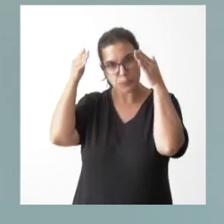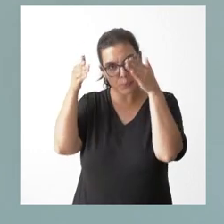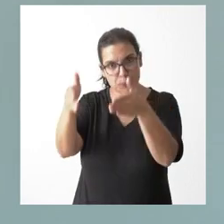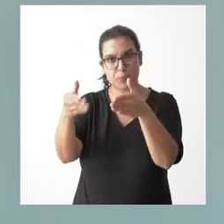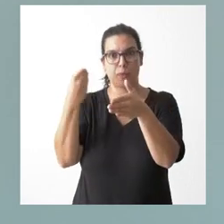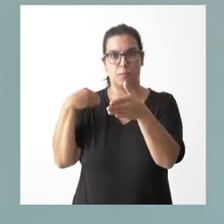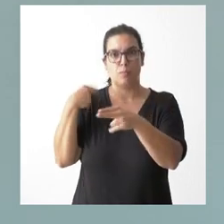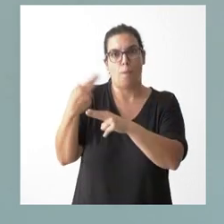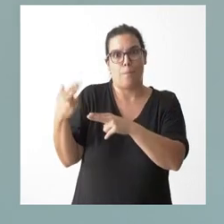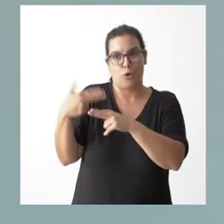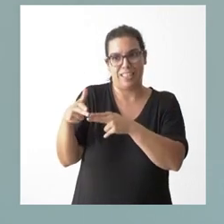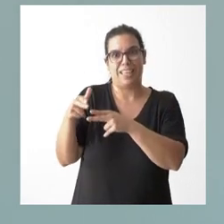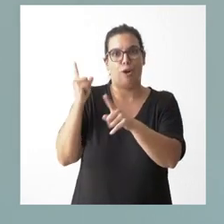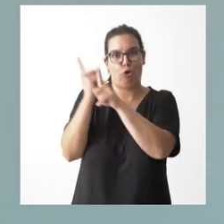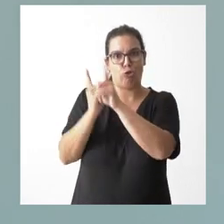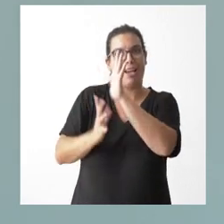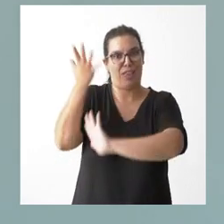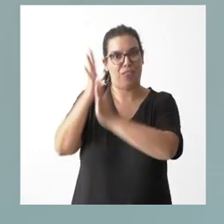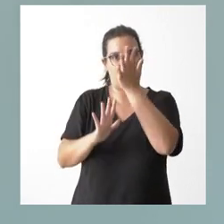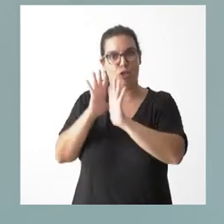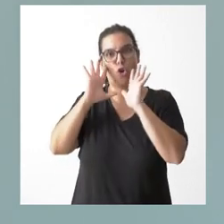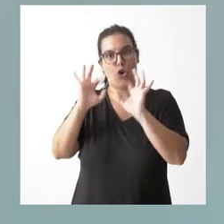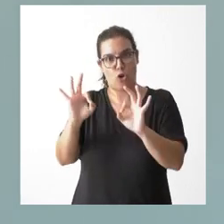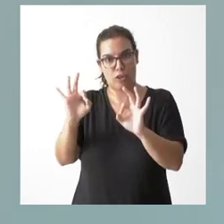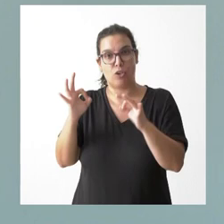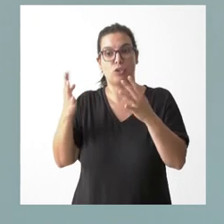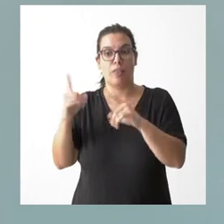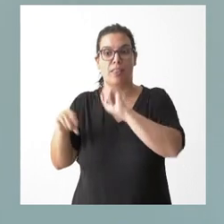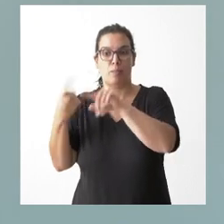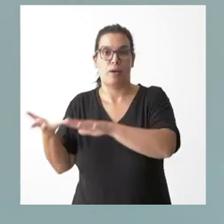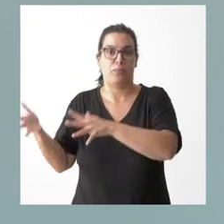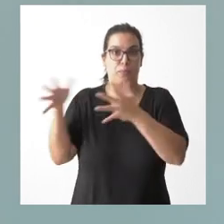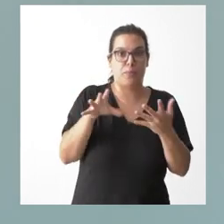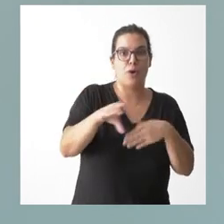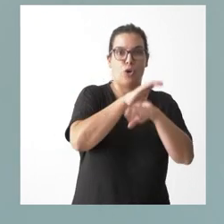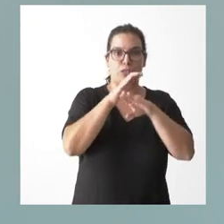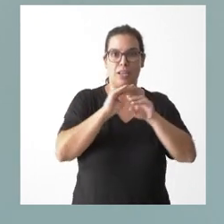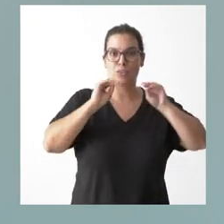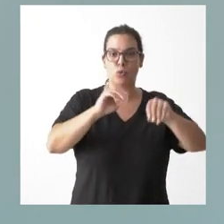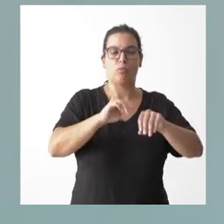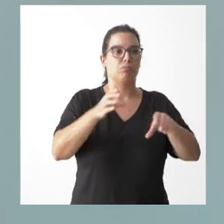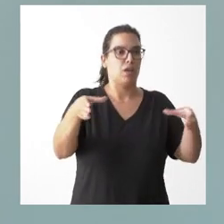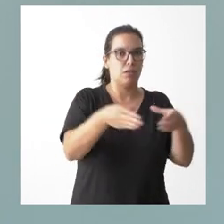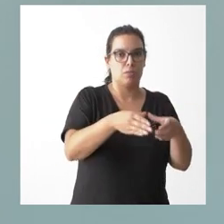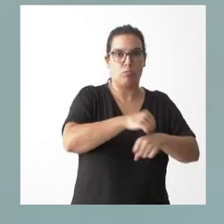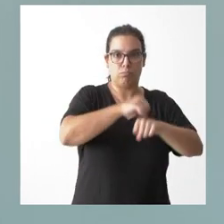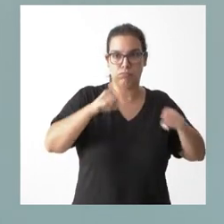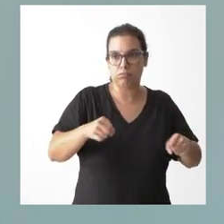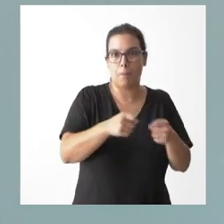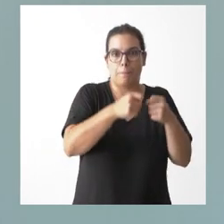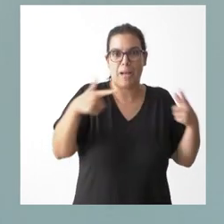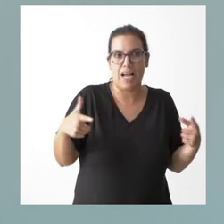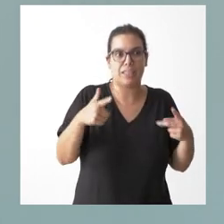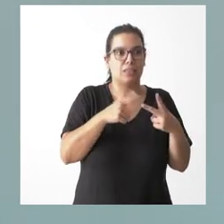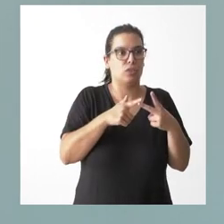esa política de incendios y, por tanto, en las actividades de la consejería, reforzando el operativo y reforzando todo lo que